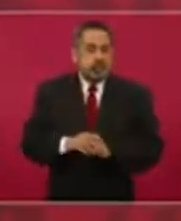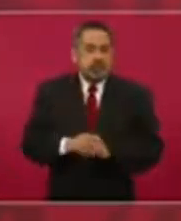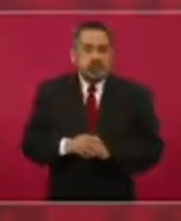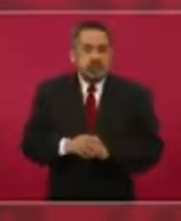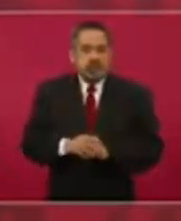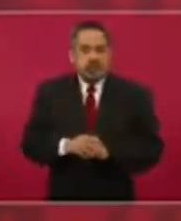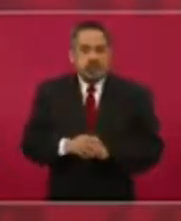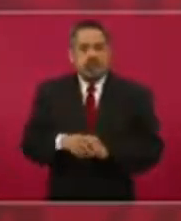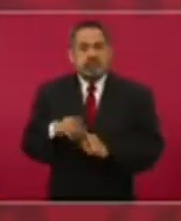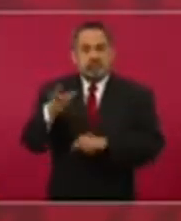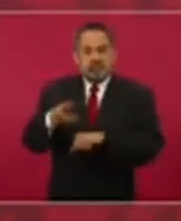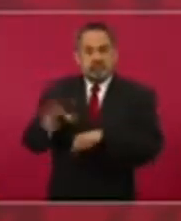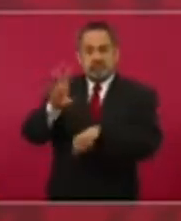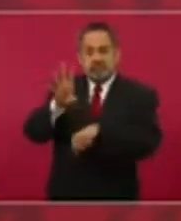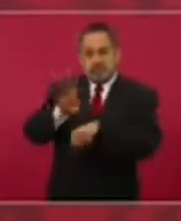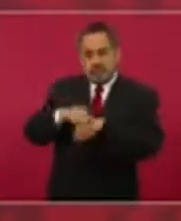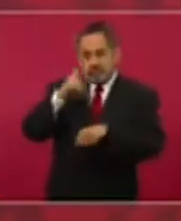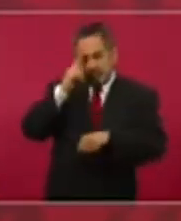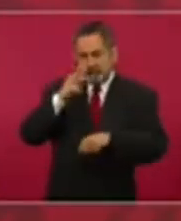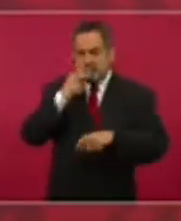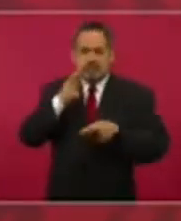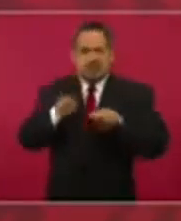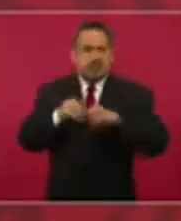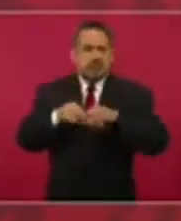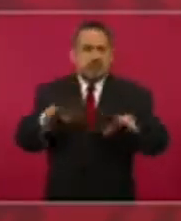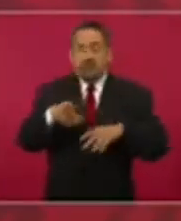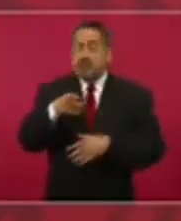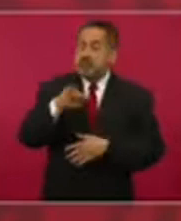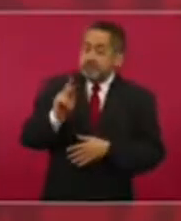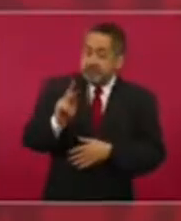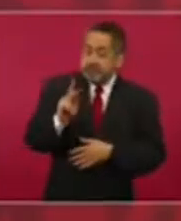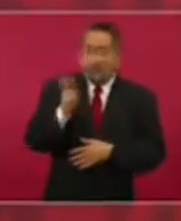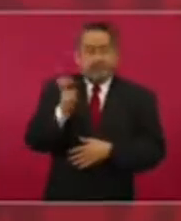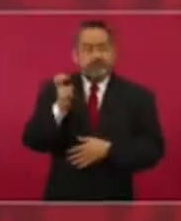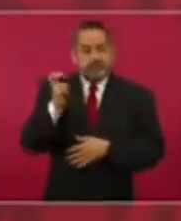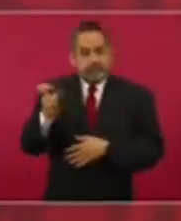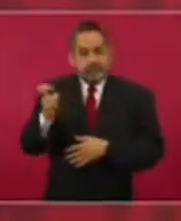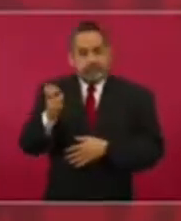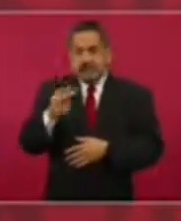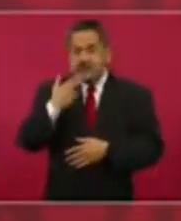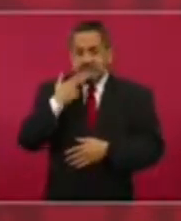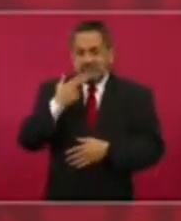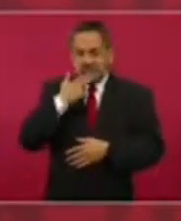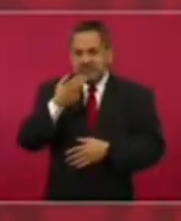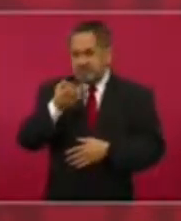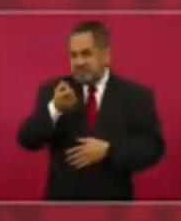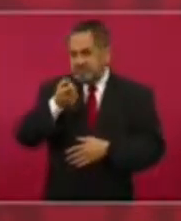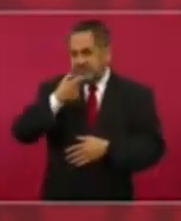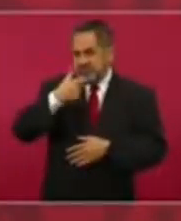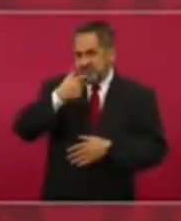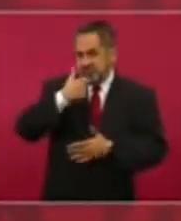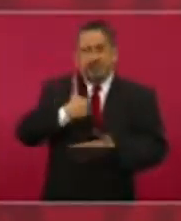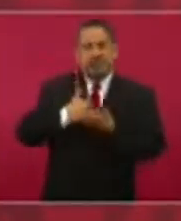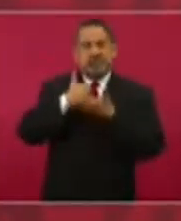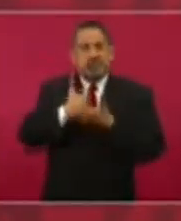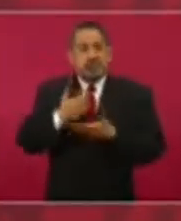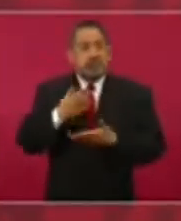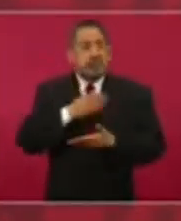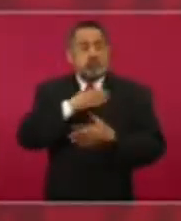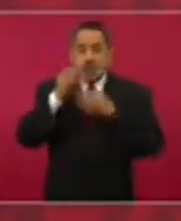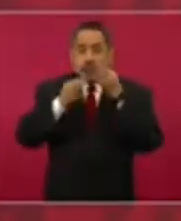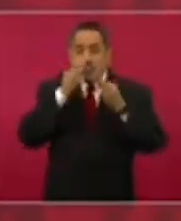Autorización para uso de emergencia controlada. Pero es efectivo. Es una buena